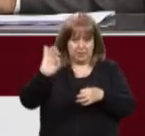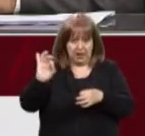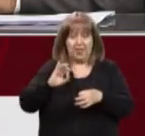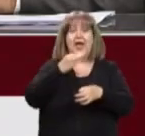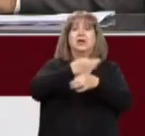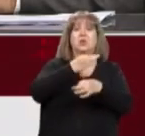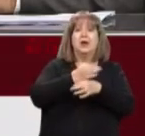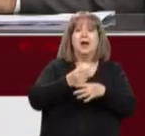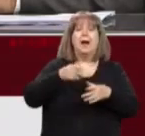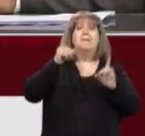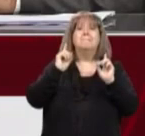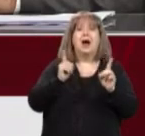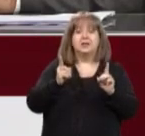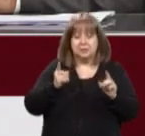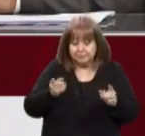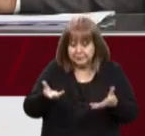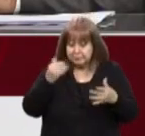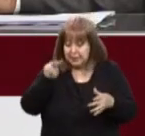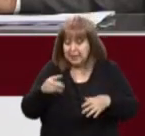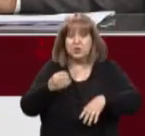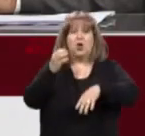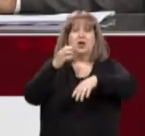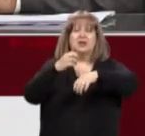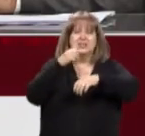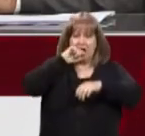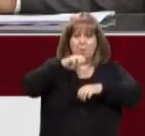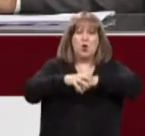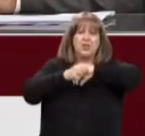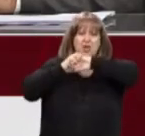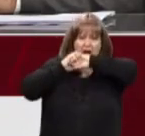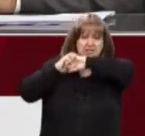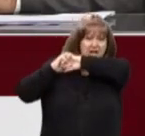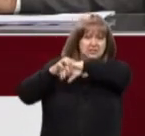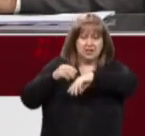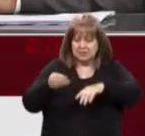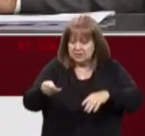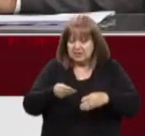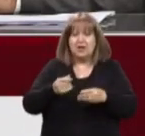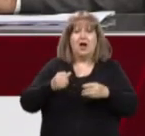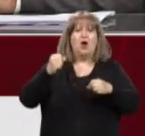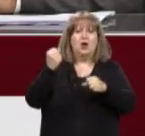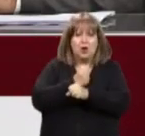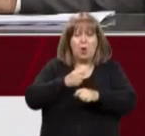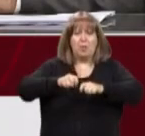denuncia. En eso se basa la ley, en hacer capacitaciones extraordinarias y